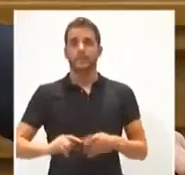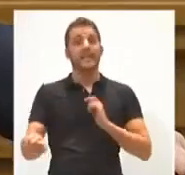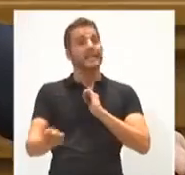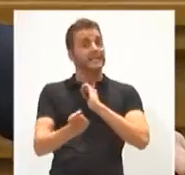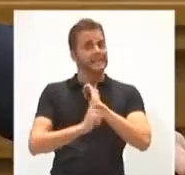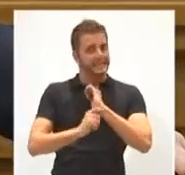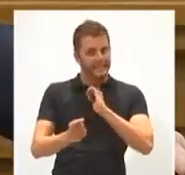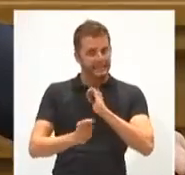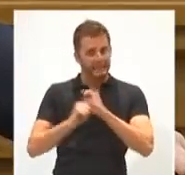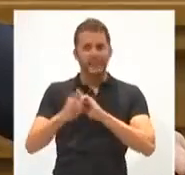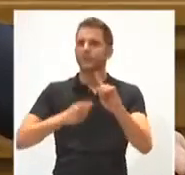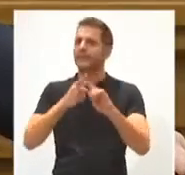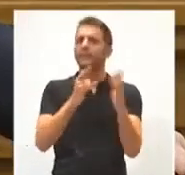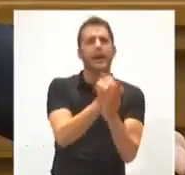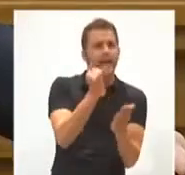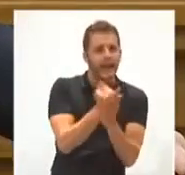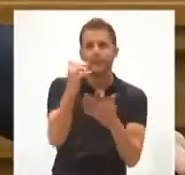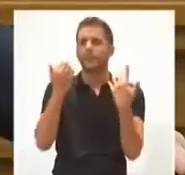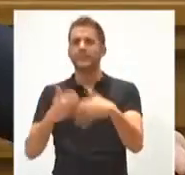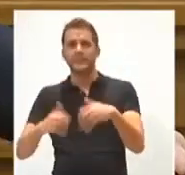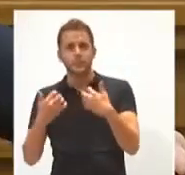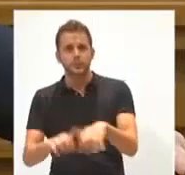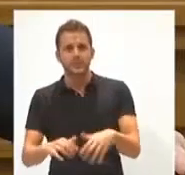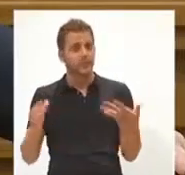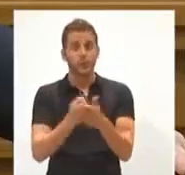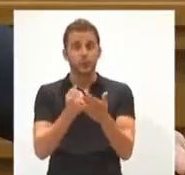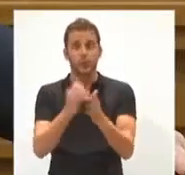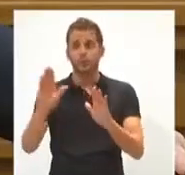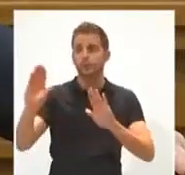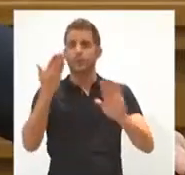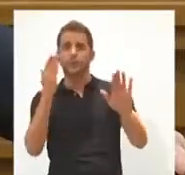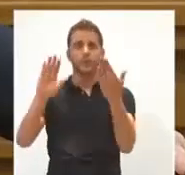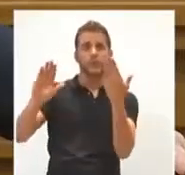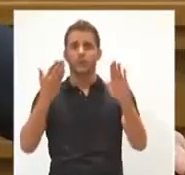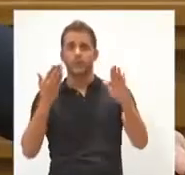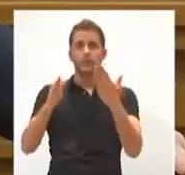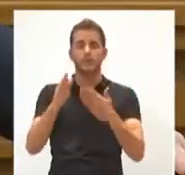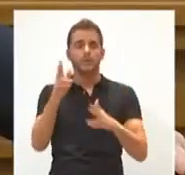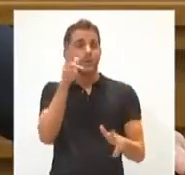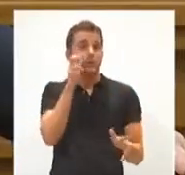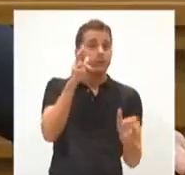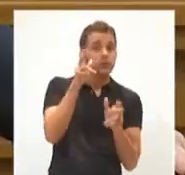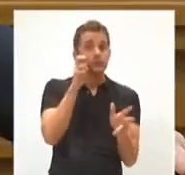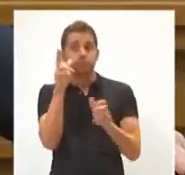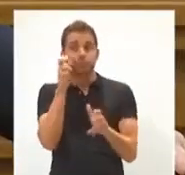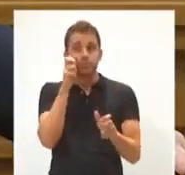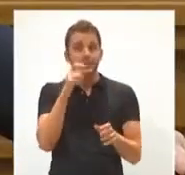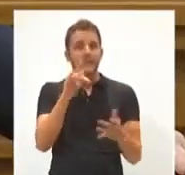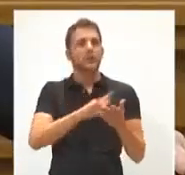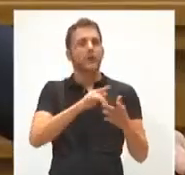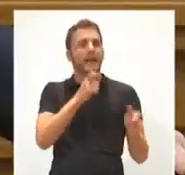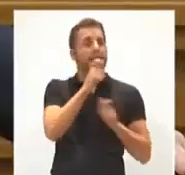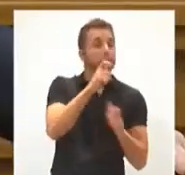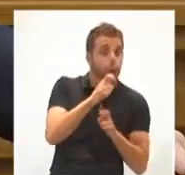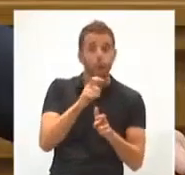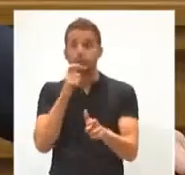para el campo para la industria para todo esto son ofertas que yo ido escuchando entre col y col entre insultos e insultos dicho bueno